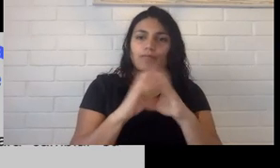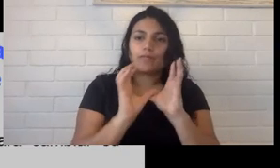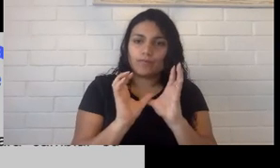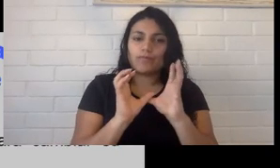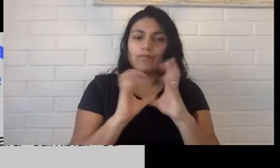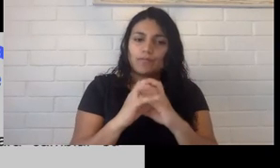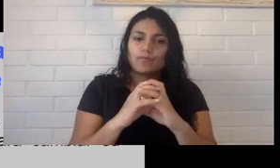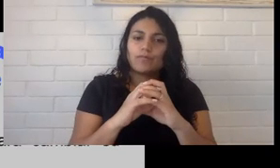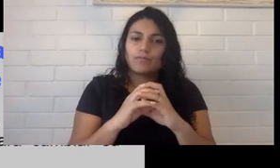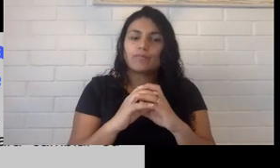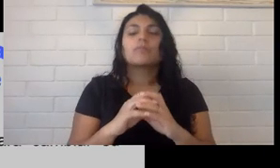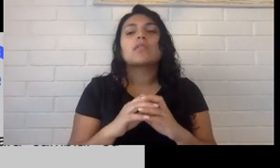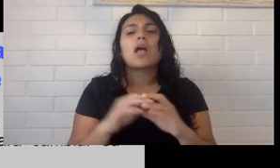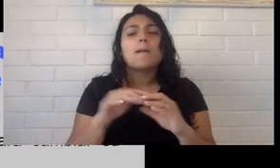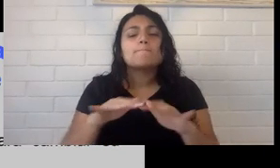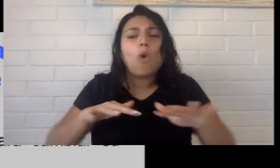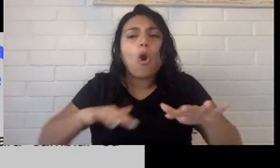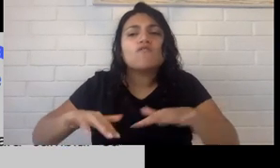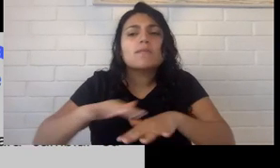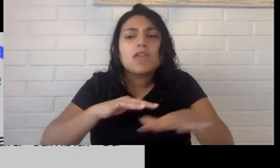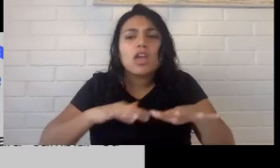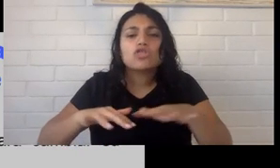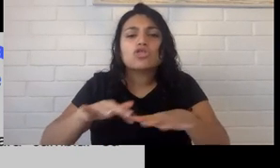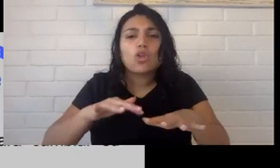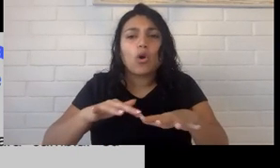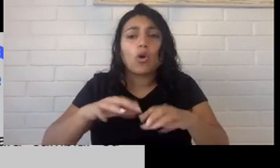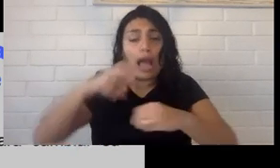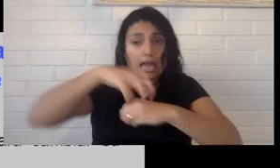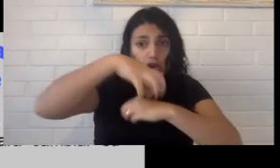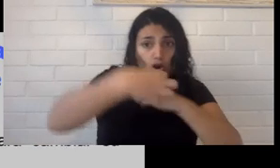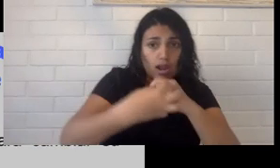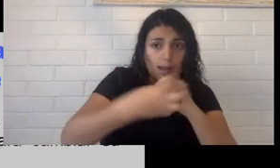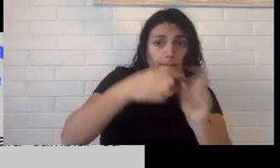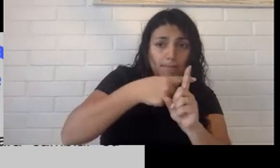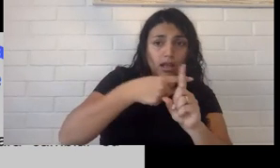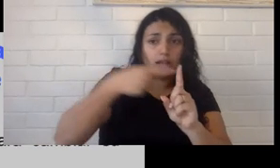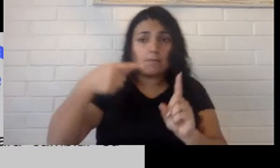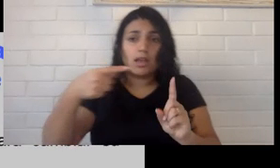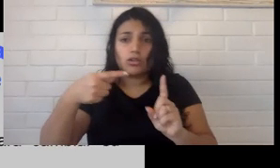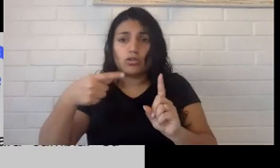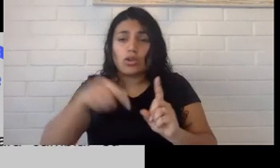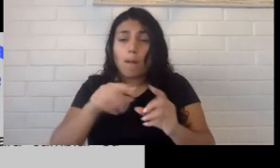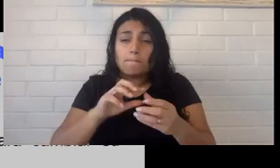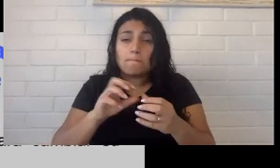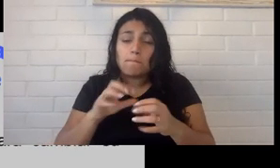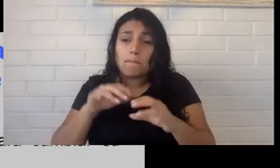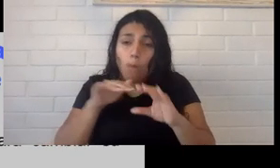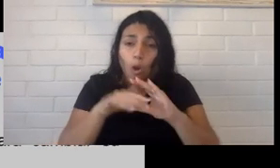particular, el movimiento de carga, o sea, los iones son cargados, tienen carga positiva o negativa. El movimiento de